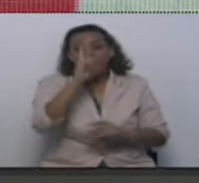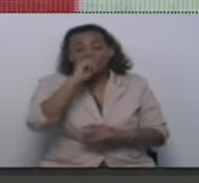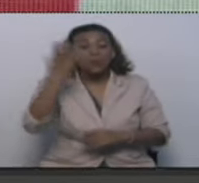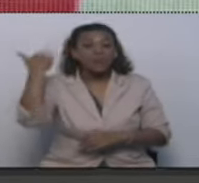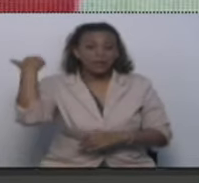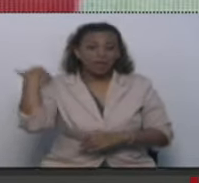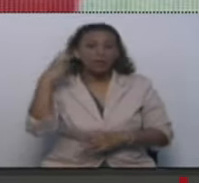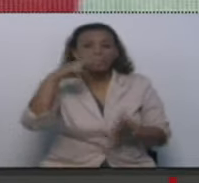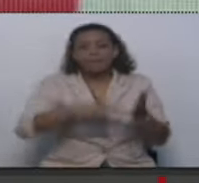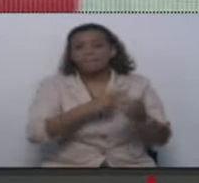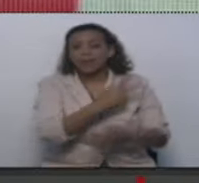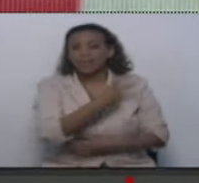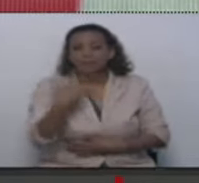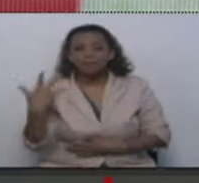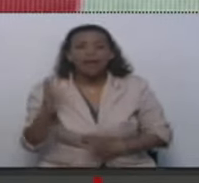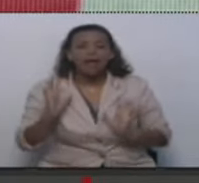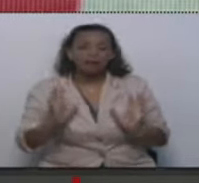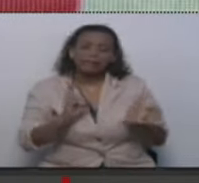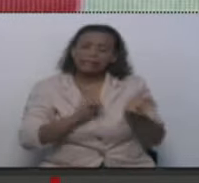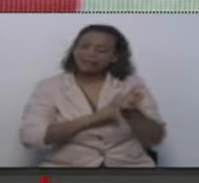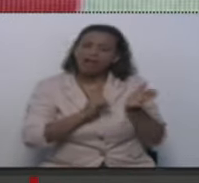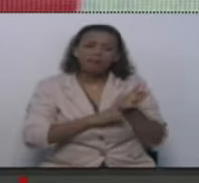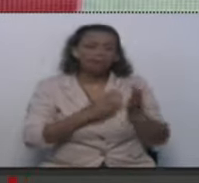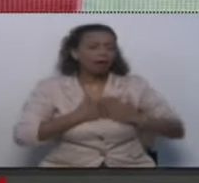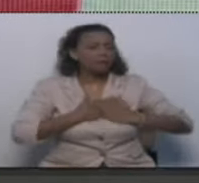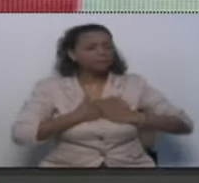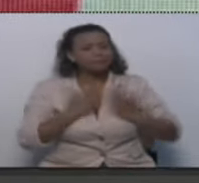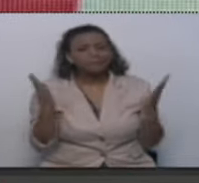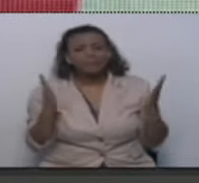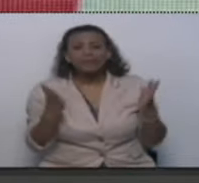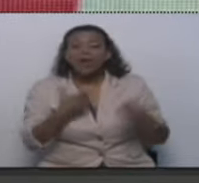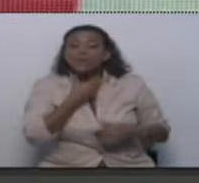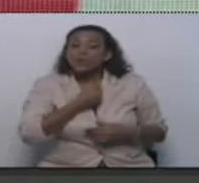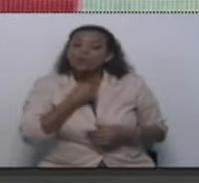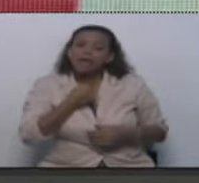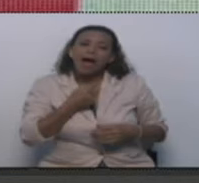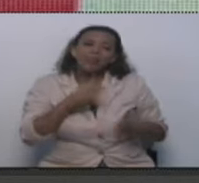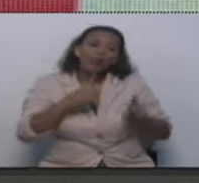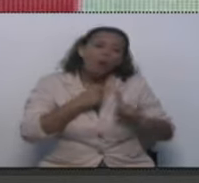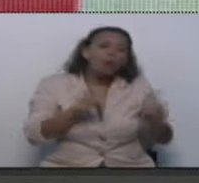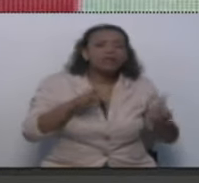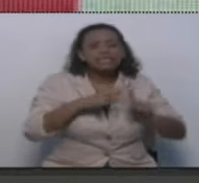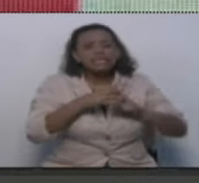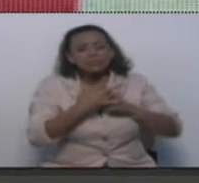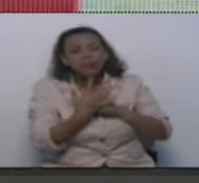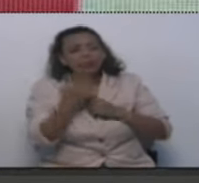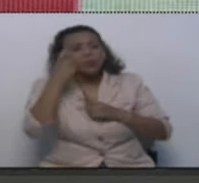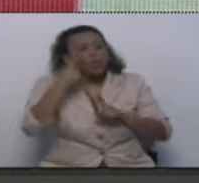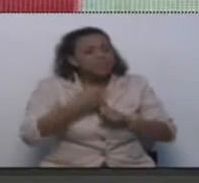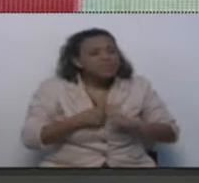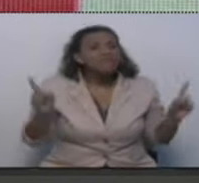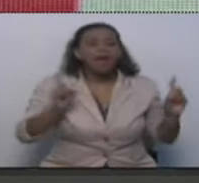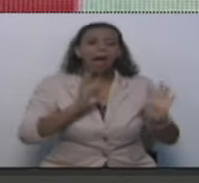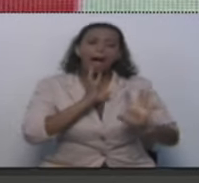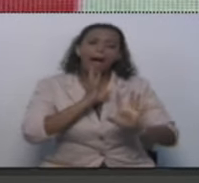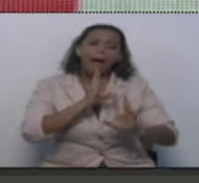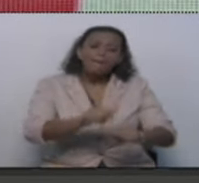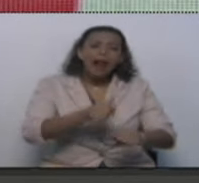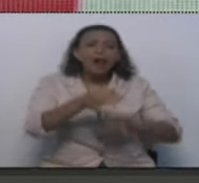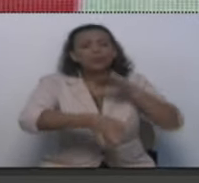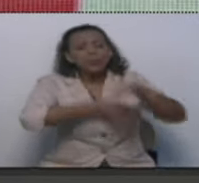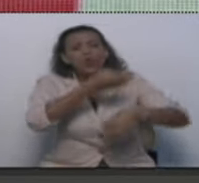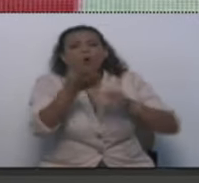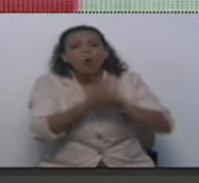pasado. Y la verdad, hubiera gustado venir el día de hoy para hablar de